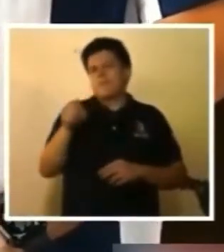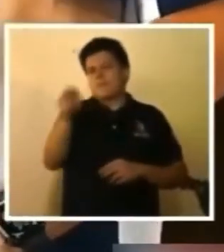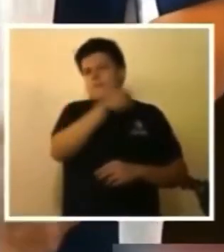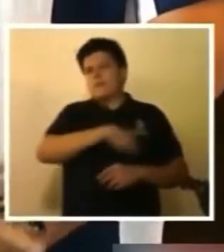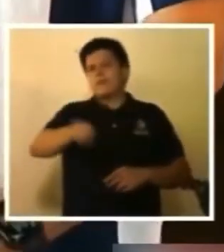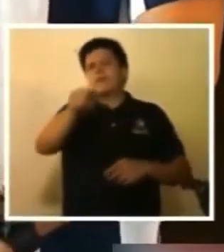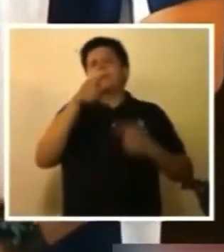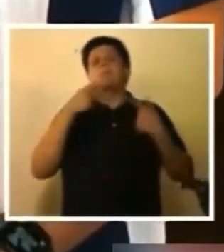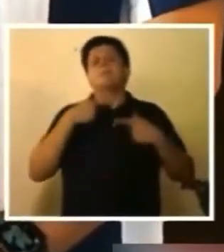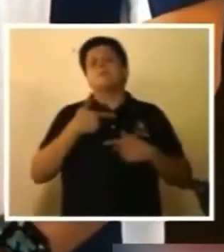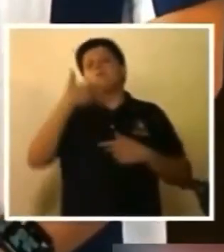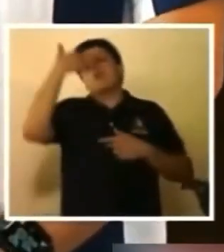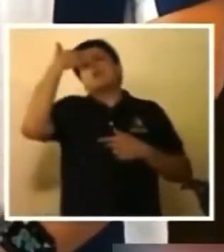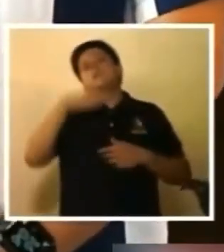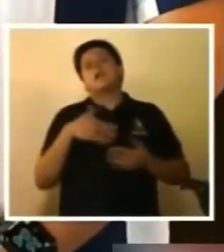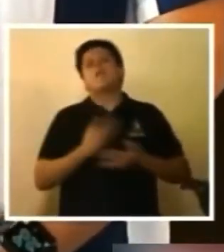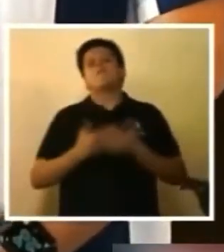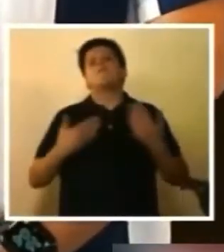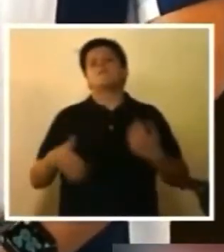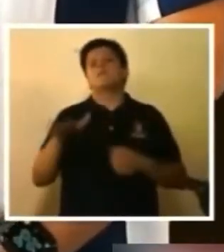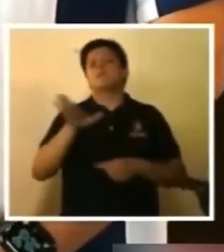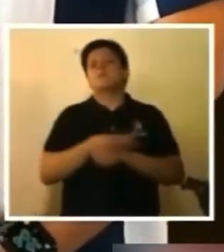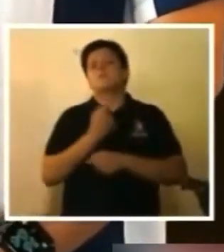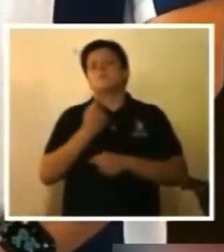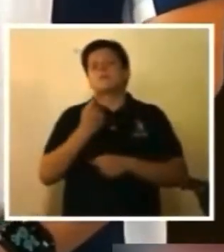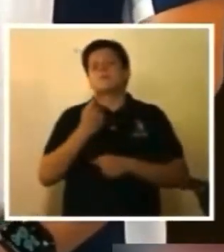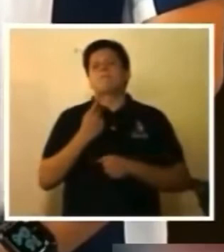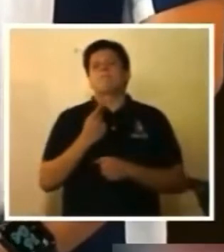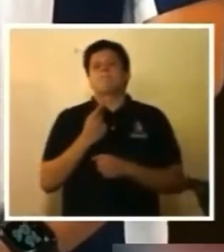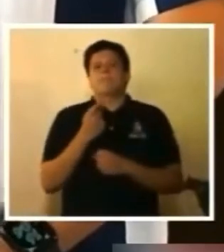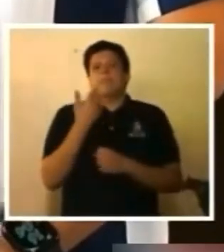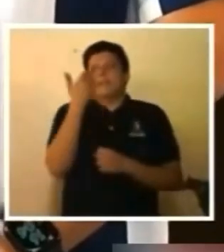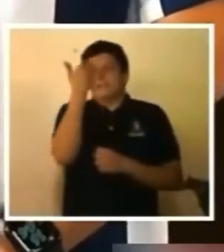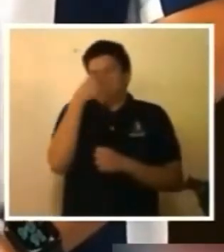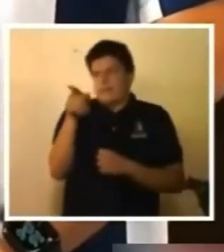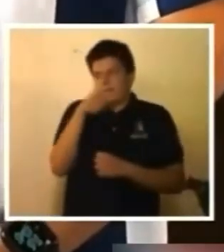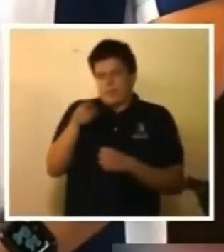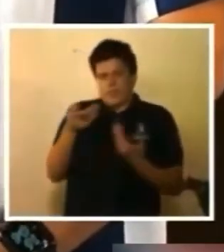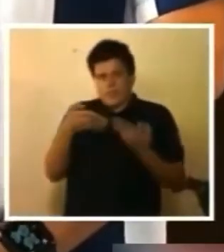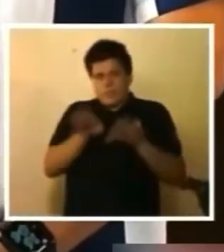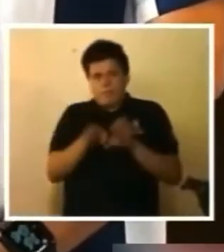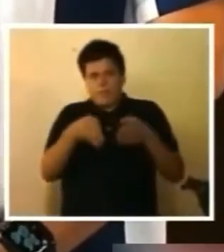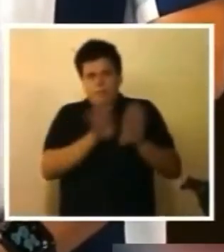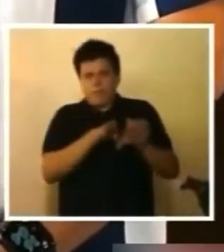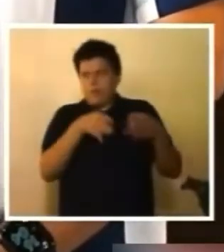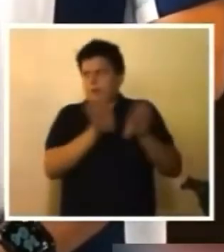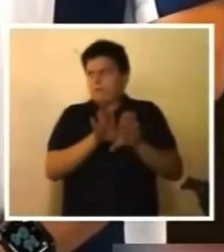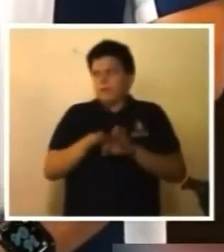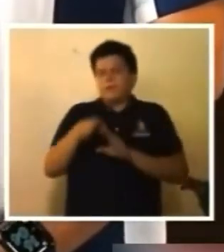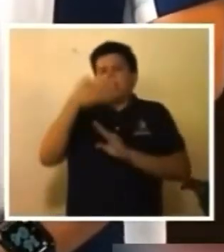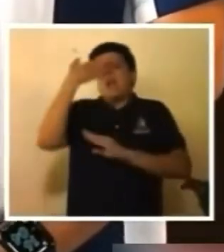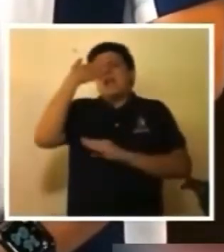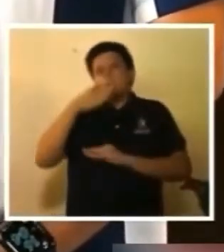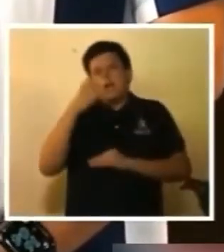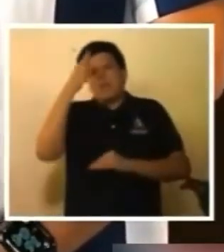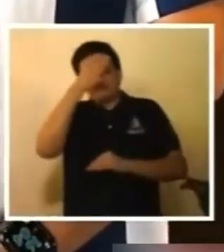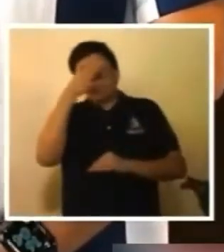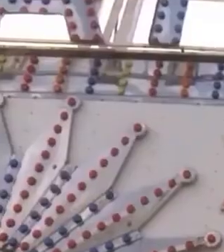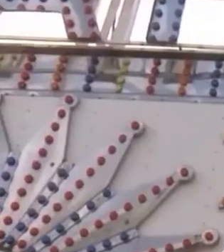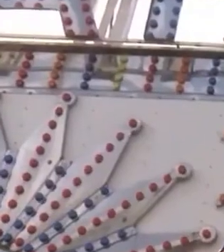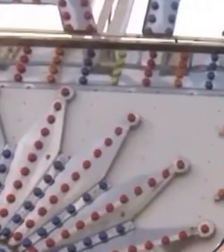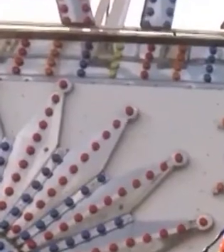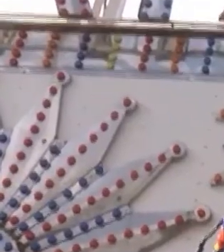los más conscientes hoy porque a pesar de estar cerrados fueron tomando conciencia y lo han hecho muy bien